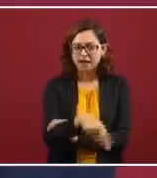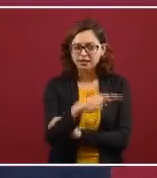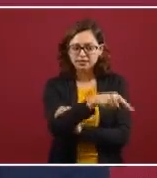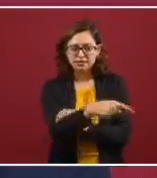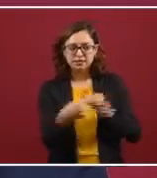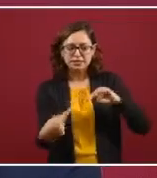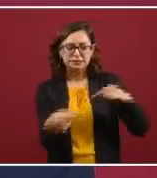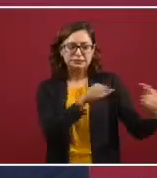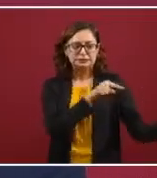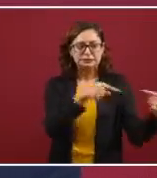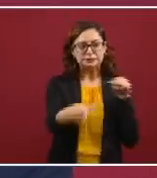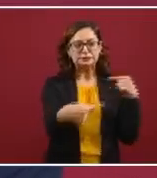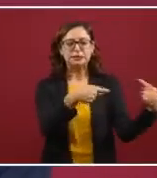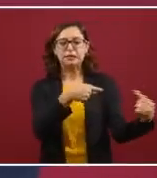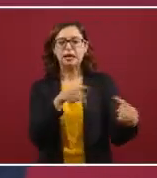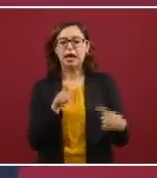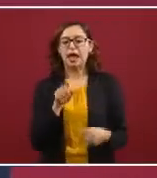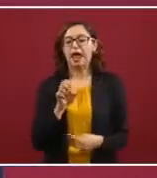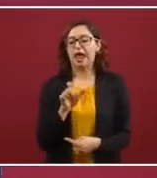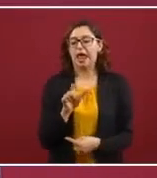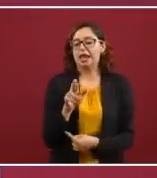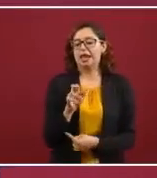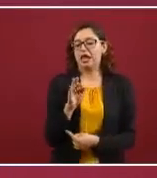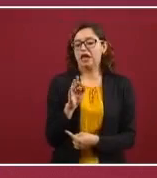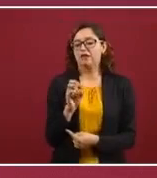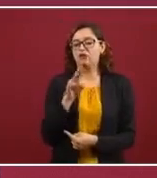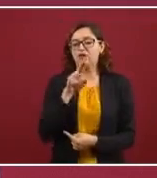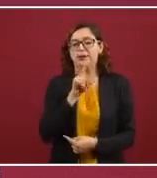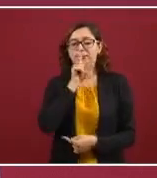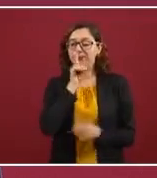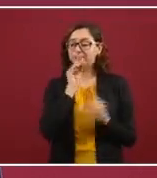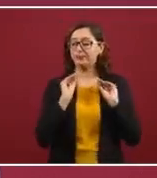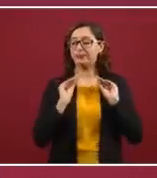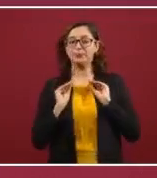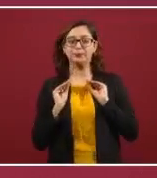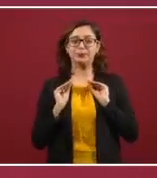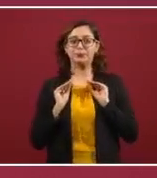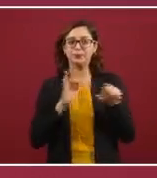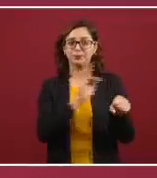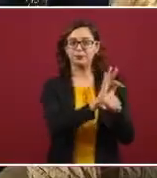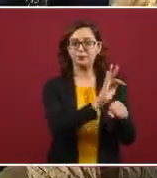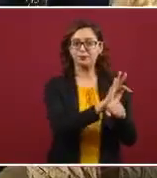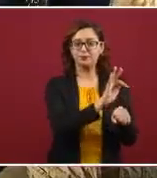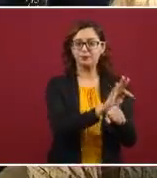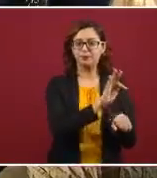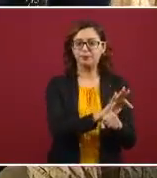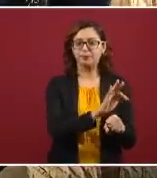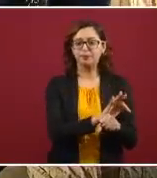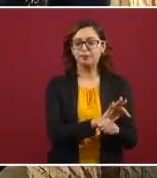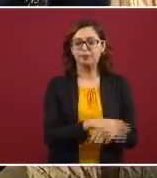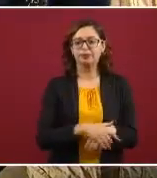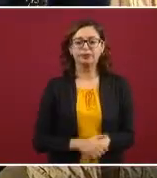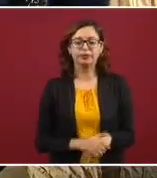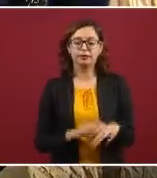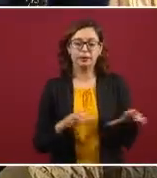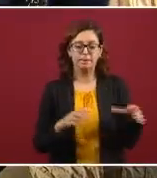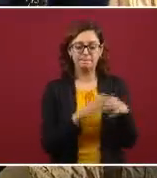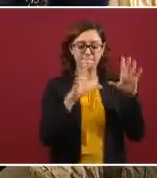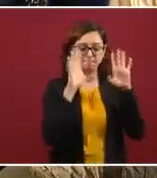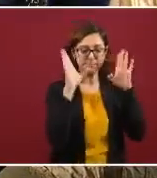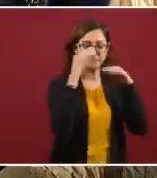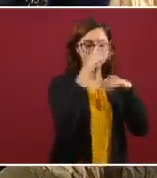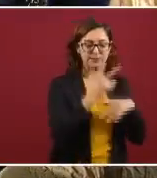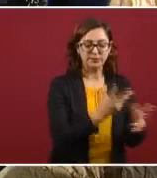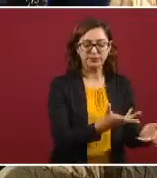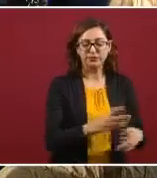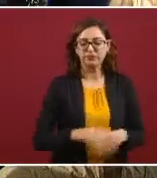porque el Reforma tiene simpatías por el PAN. Es un periódico conservador. Por